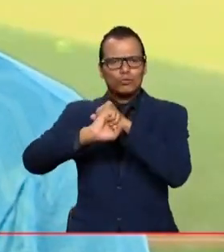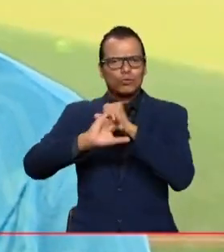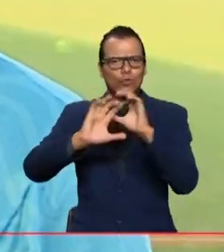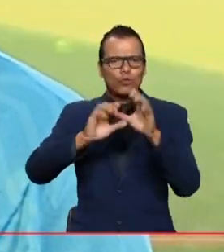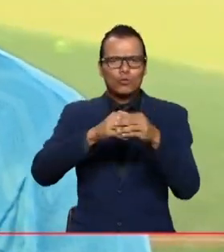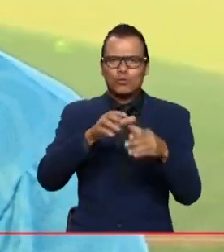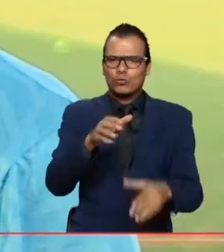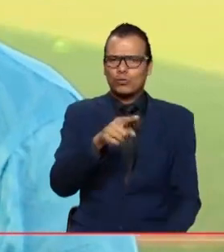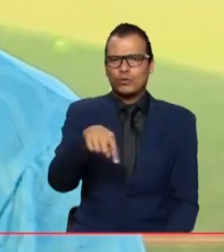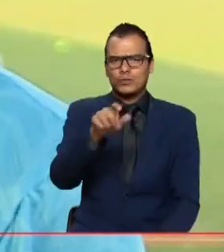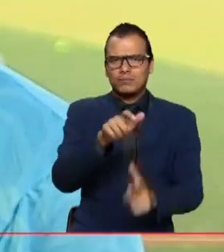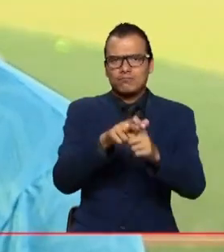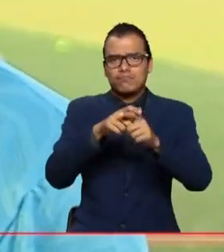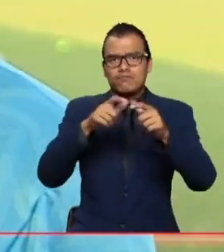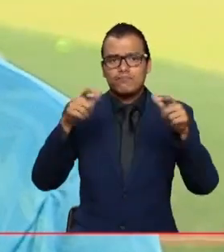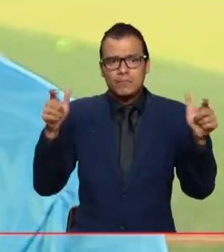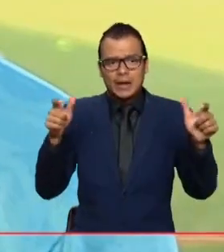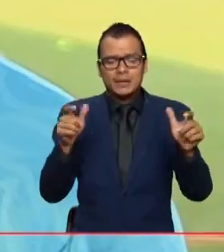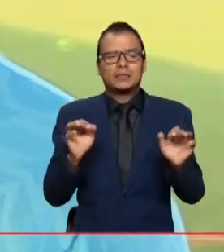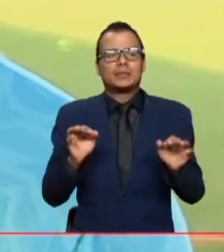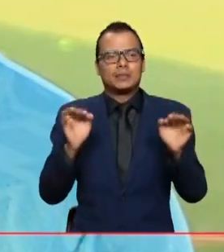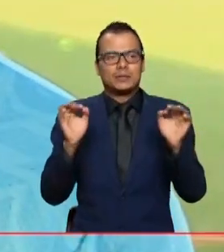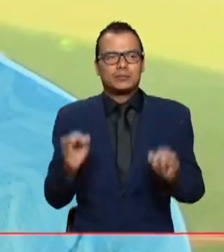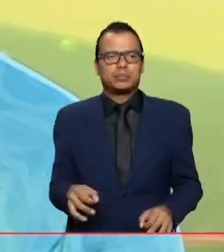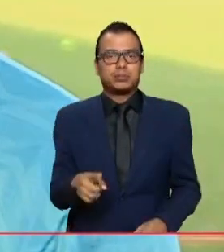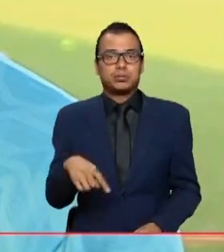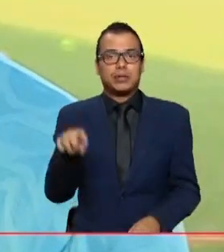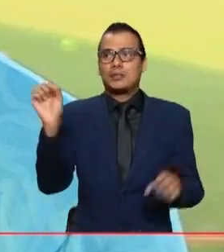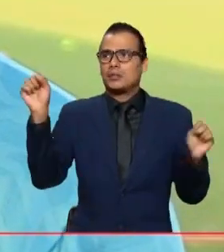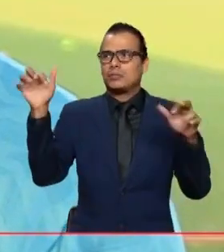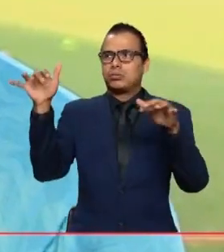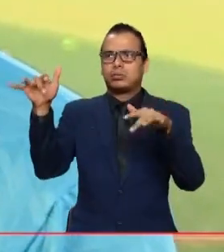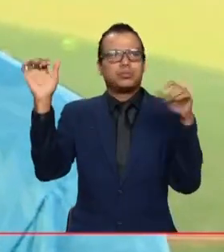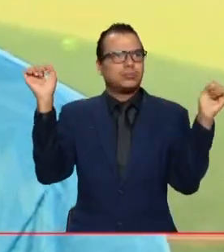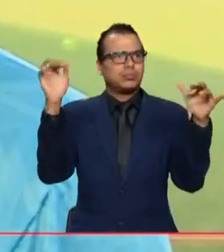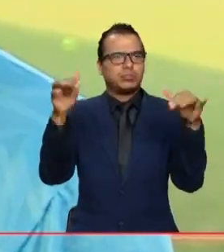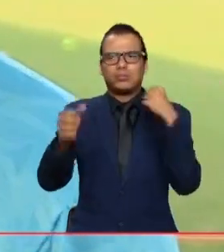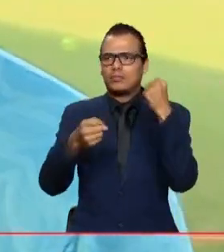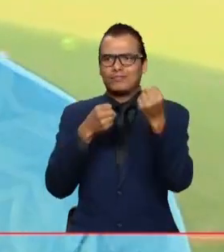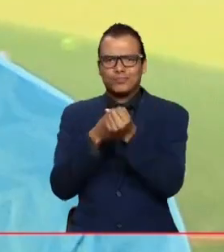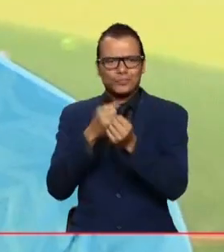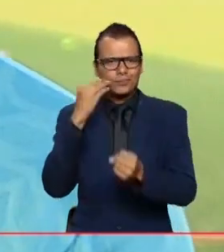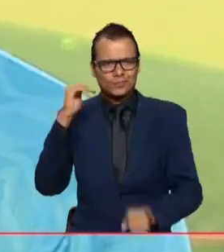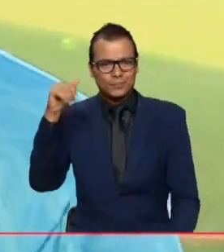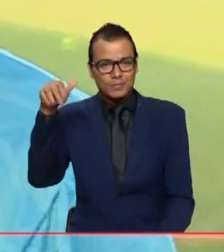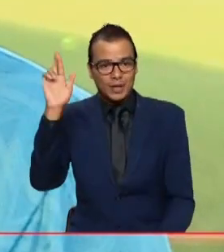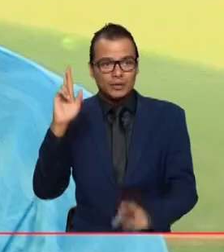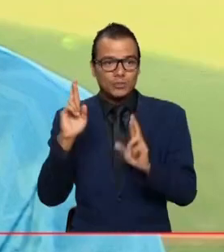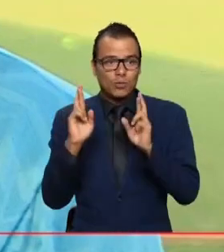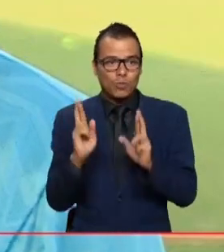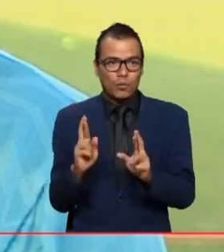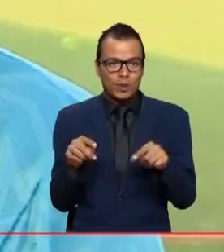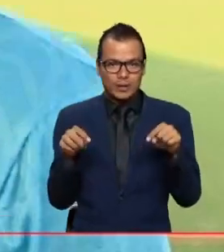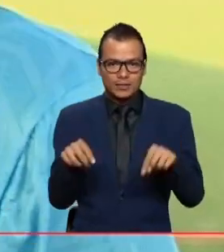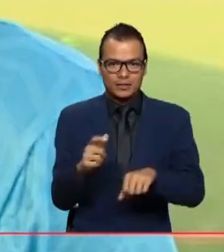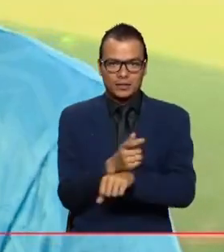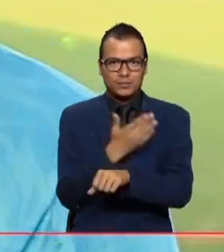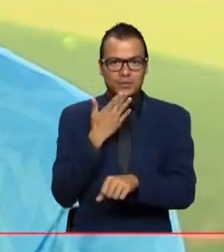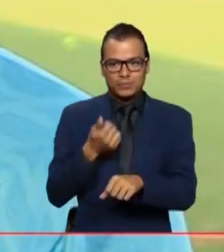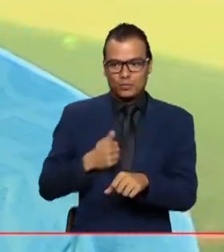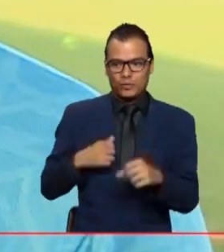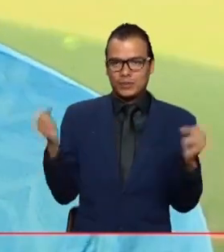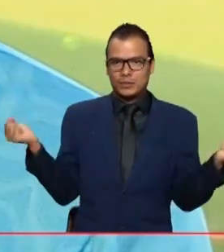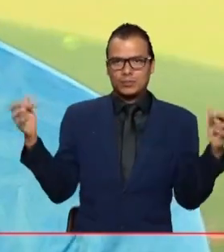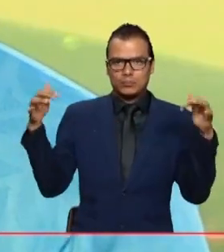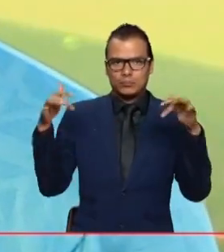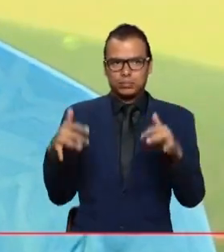americana. Está copando por todo el país, acompaña mucho a estas chicas, que también sea así acá en el estadio. Los esperamos